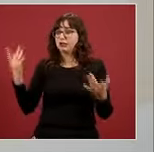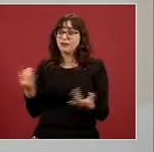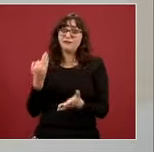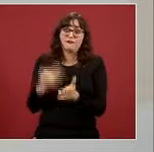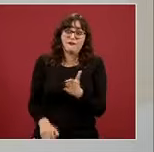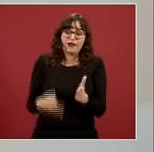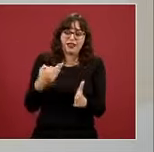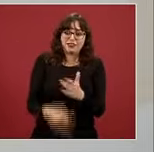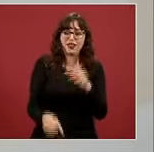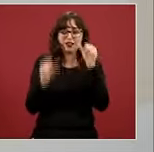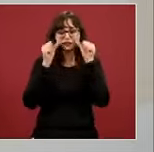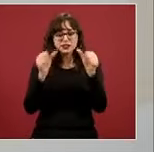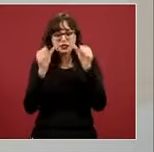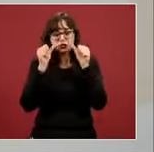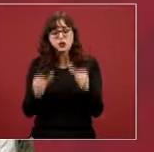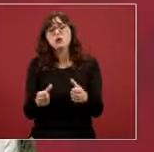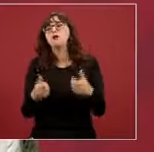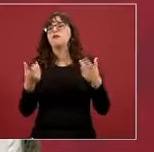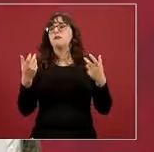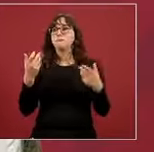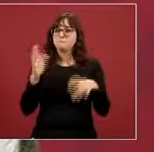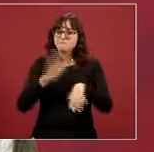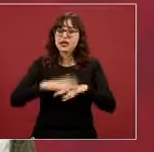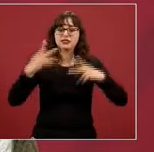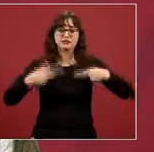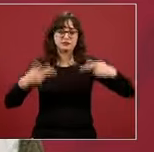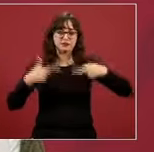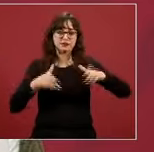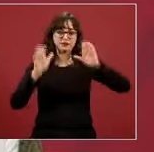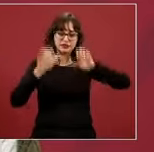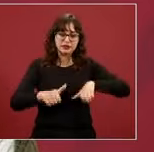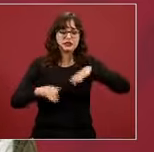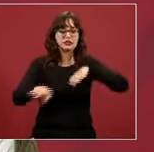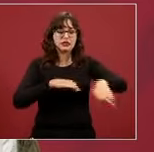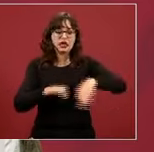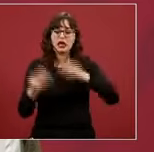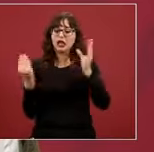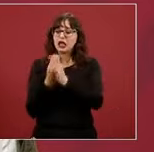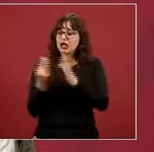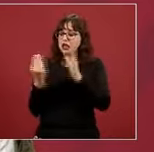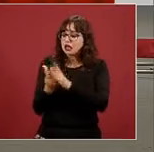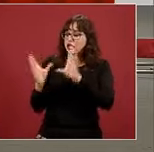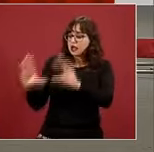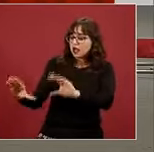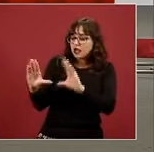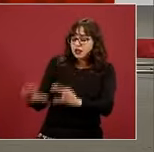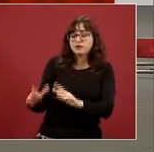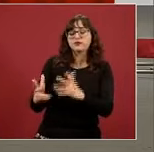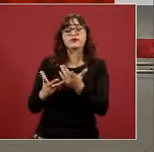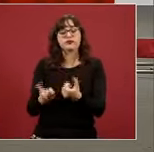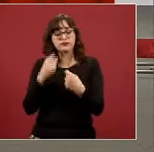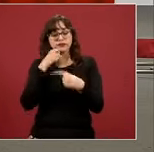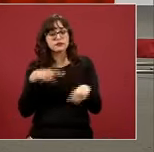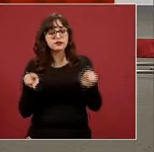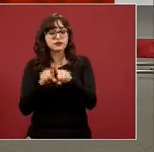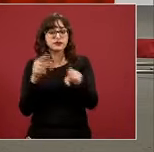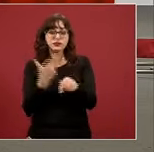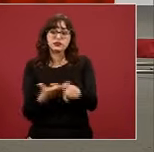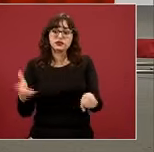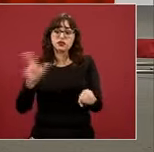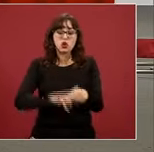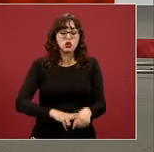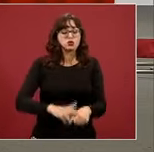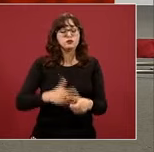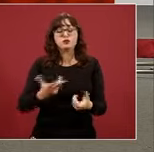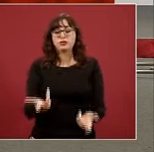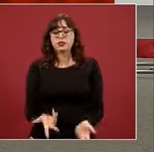en la atención, que tienen que ver con contratación de más especialistas, la formación de más especialistas, la estrategia de hospitales de tiempo completo